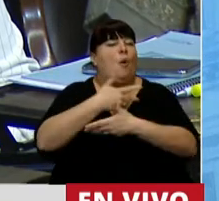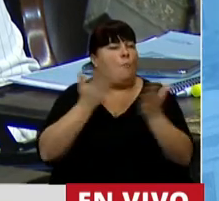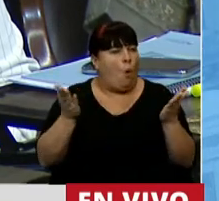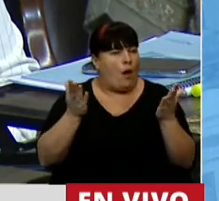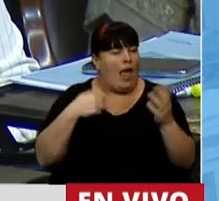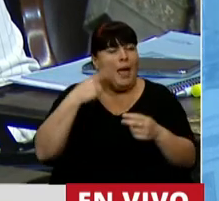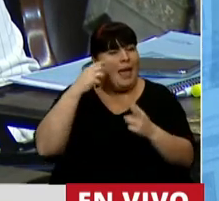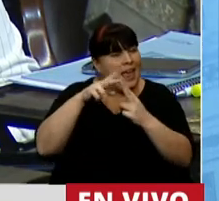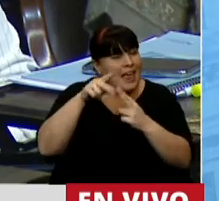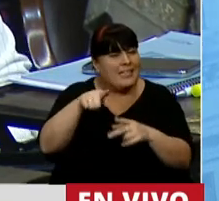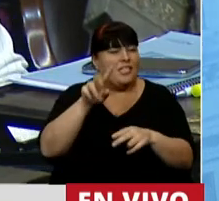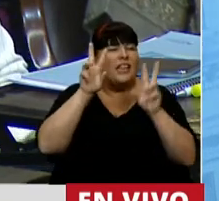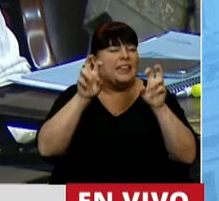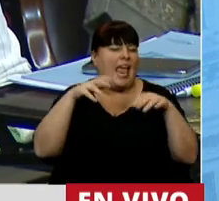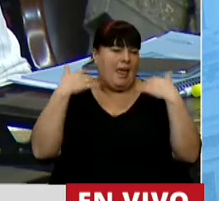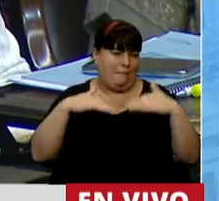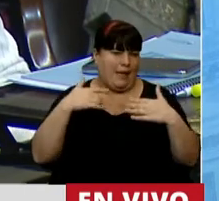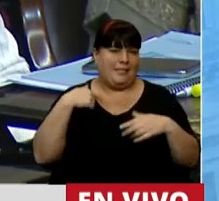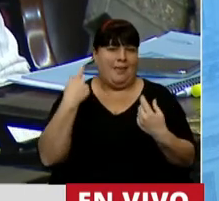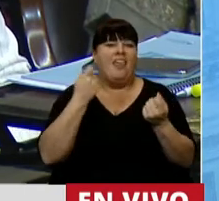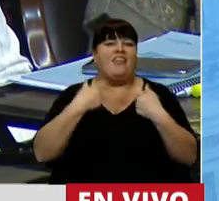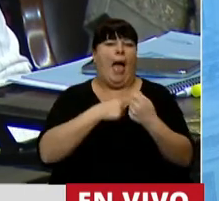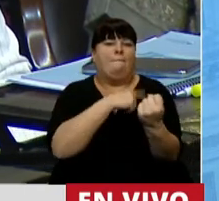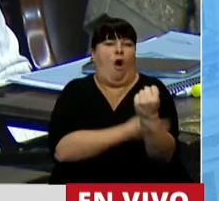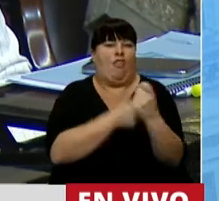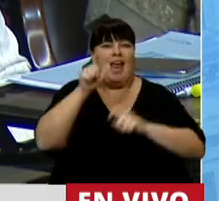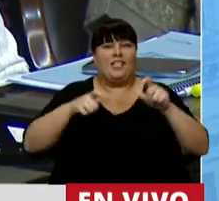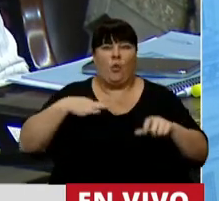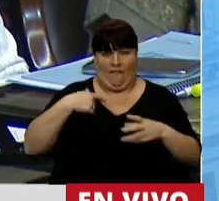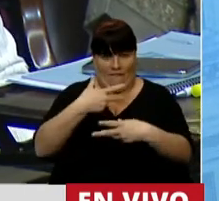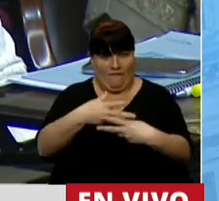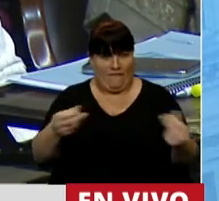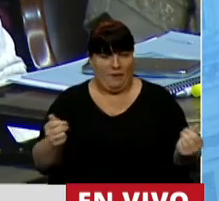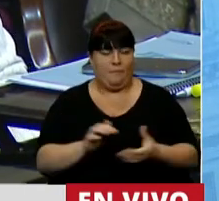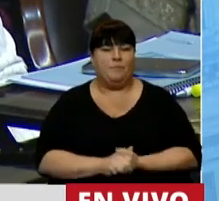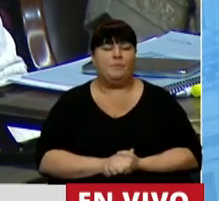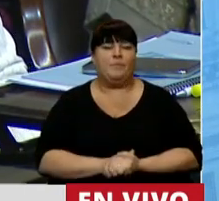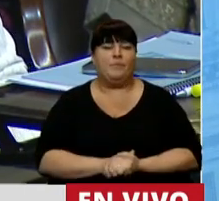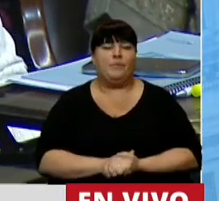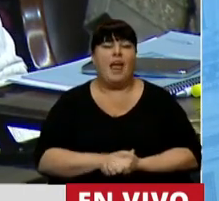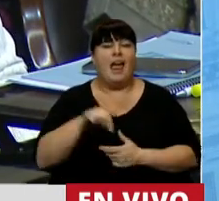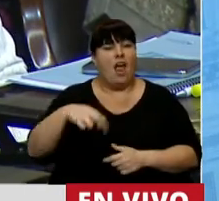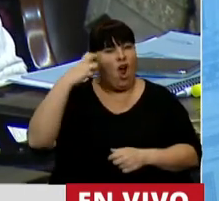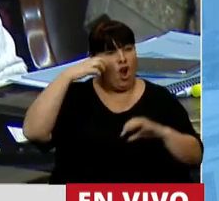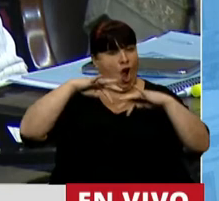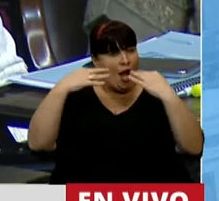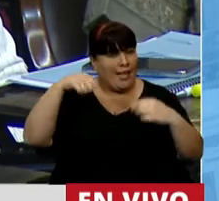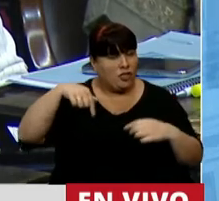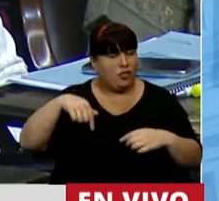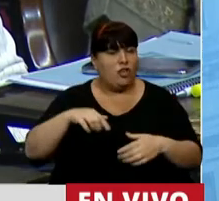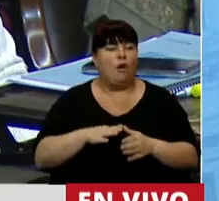estos son verdaderamente dos cuestiones que nos empoderan como ciudadano y con esto voy cerrando. Este Congreso